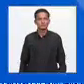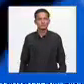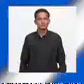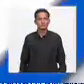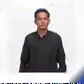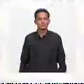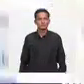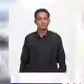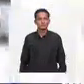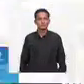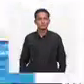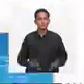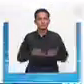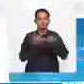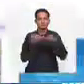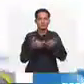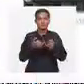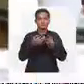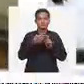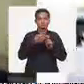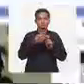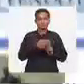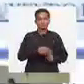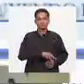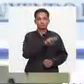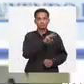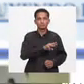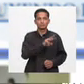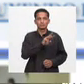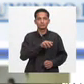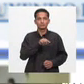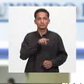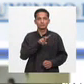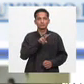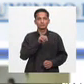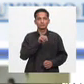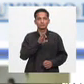ciudad el portal web